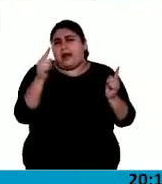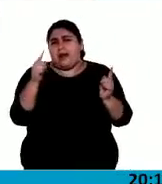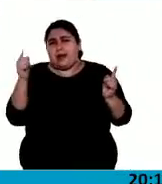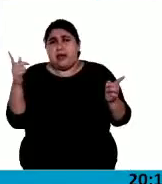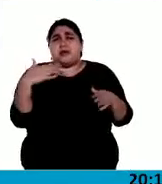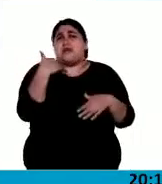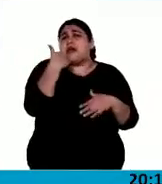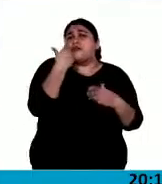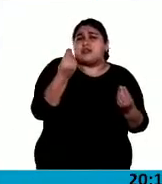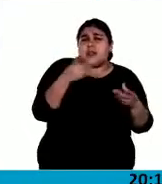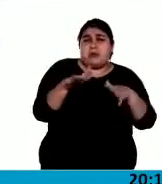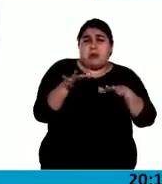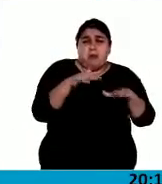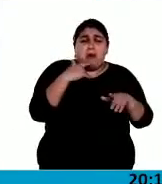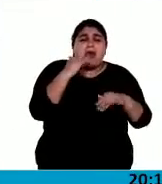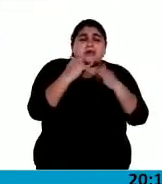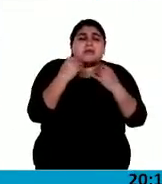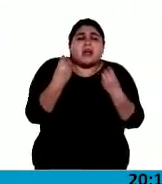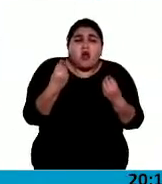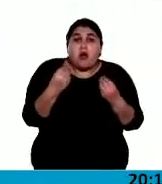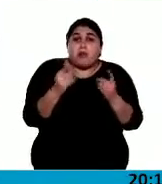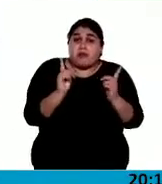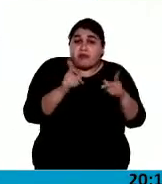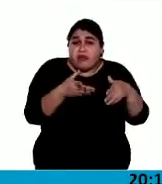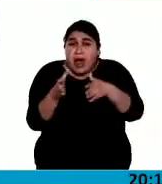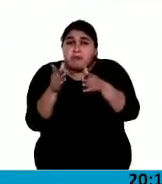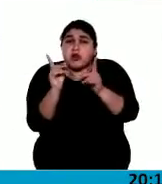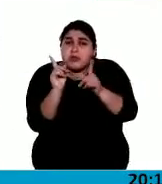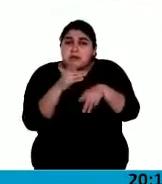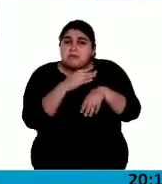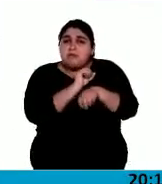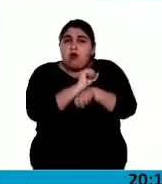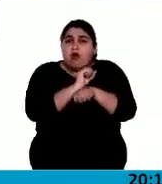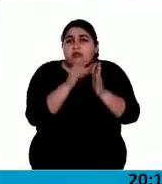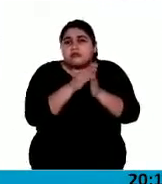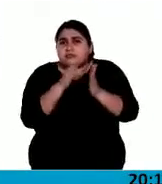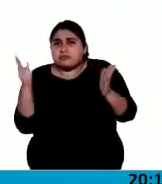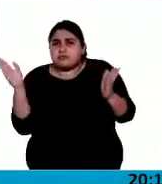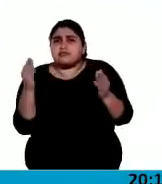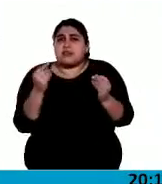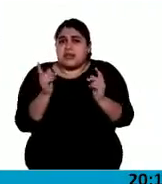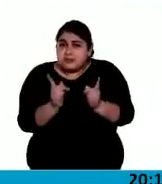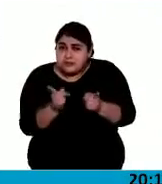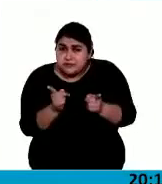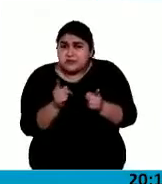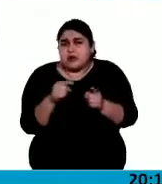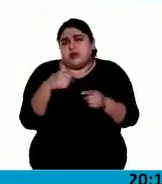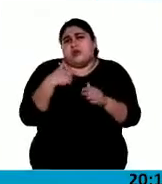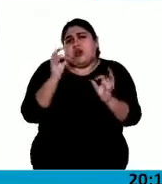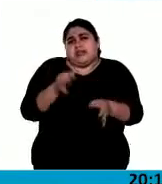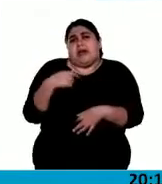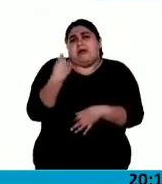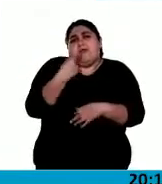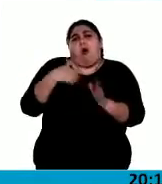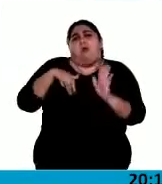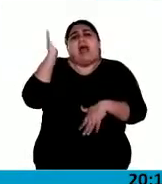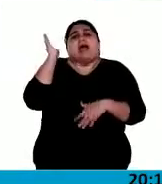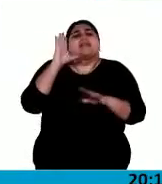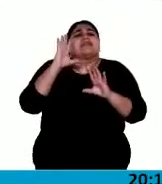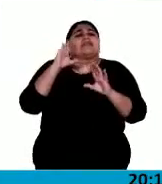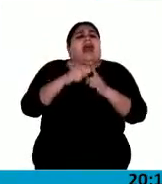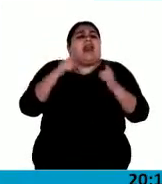para justificar que era necesario seguir por ese camino. Una cuarentena que ya sabemos que hoy es la más larga del mundo. Bueno,